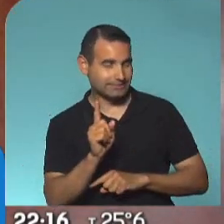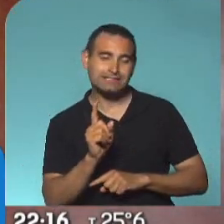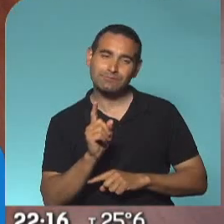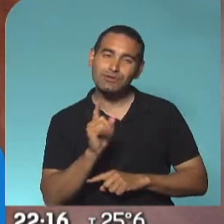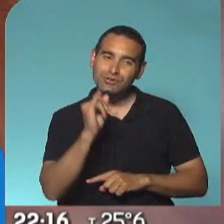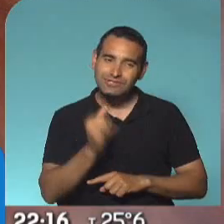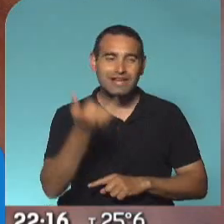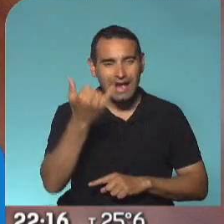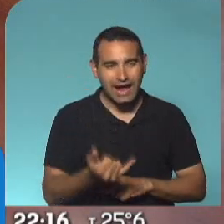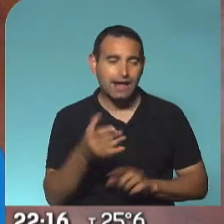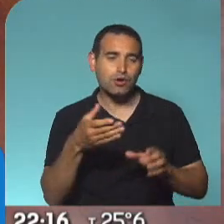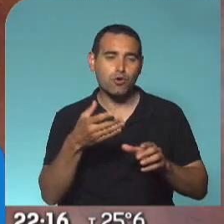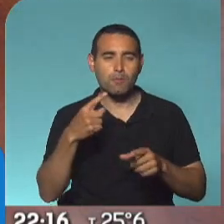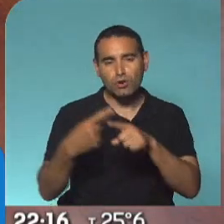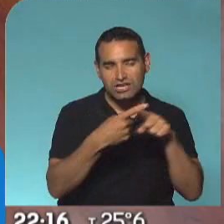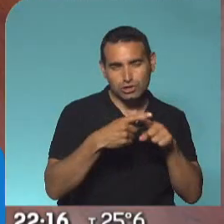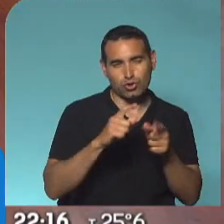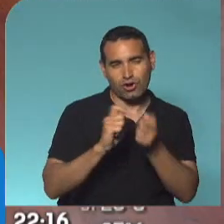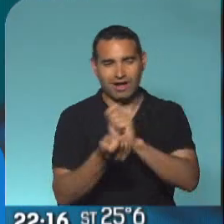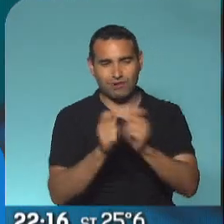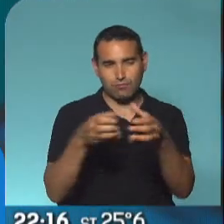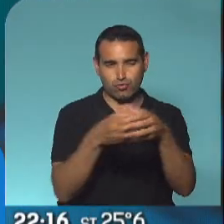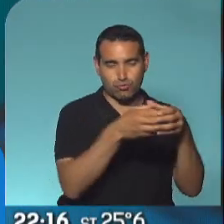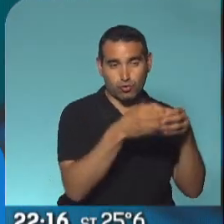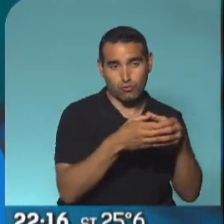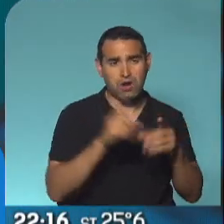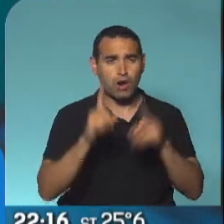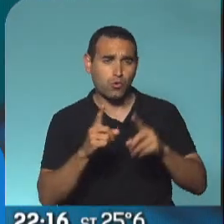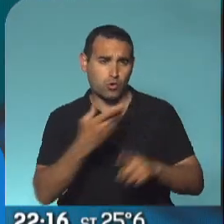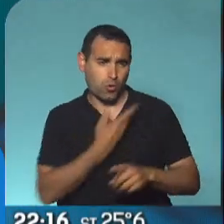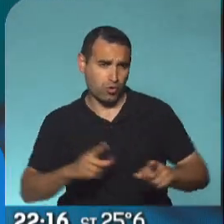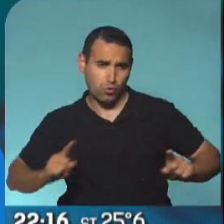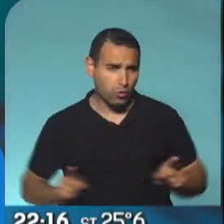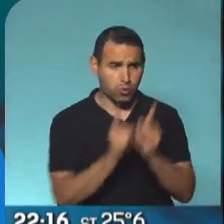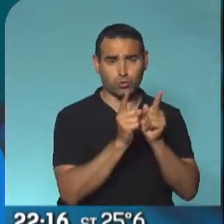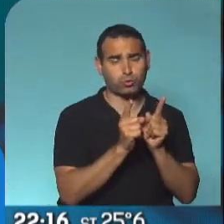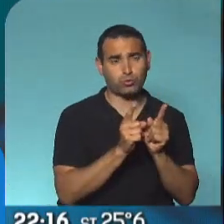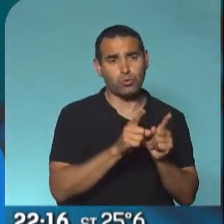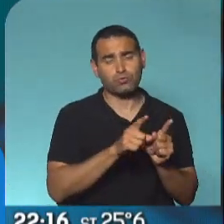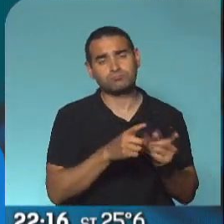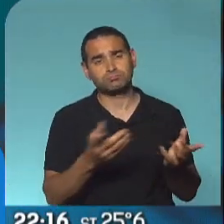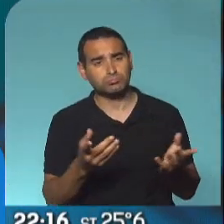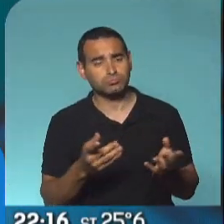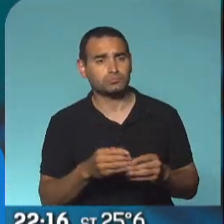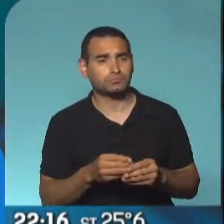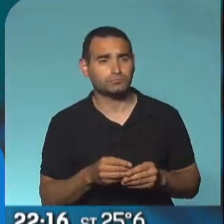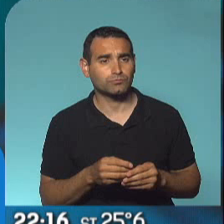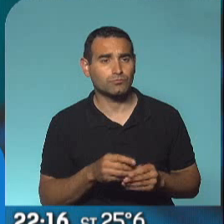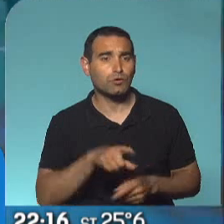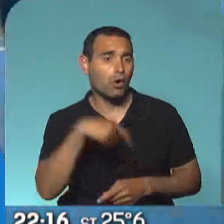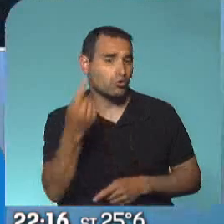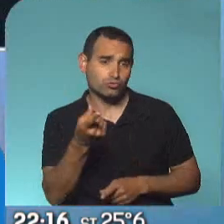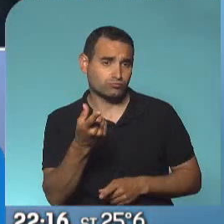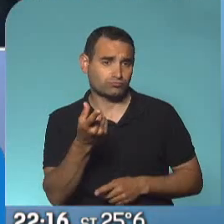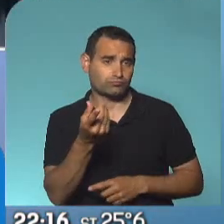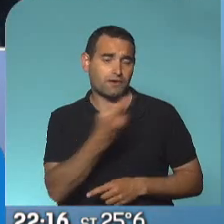hubo cambio de color político, gobiernos de facto en algunos casos muy breves, en algunos casos, bueno, directamente se sustituyó